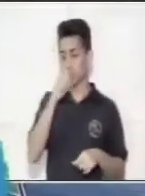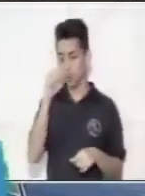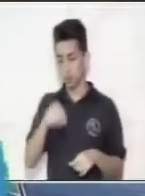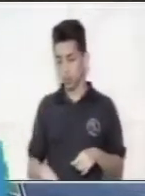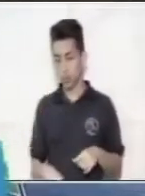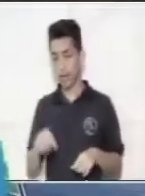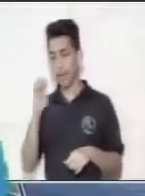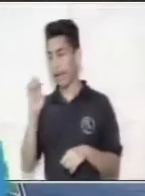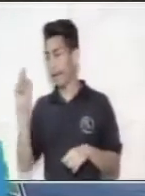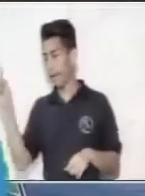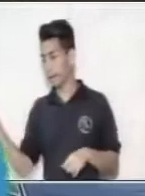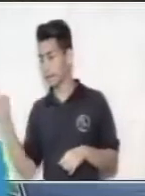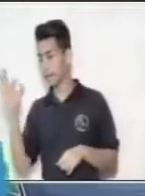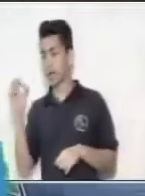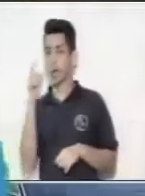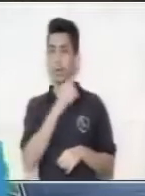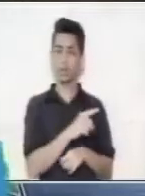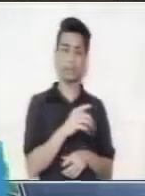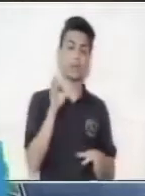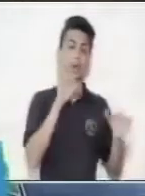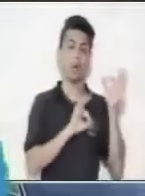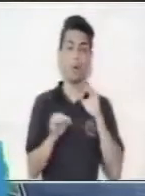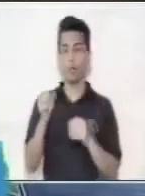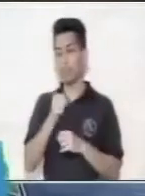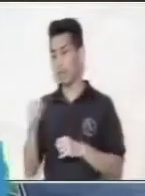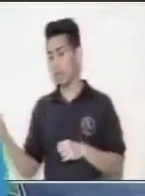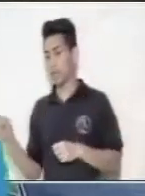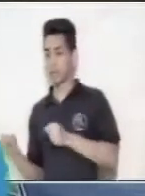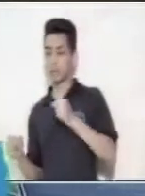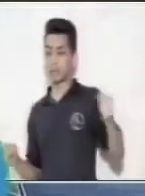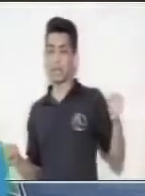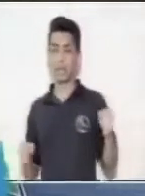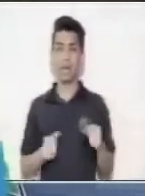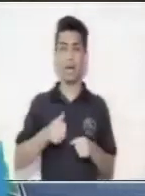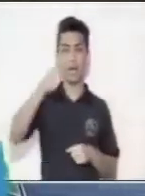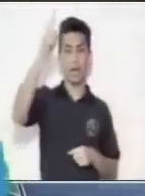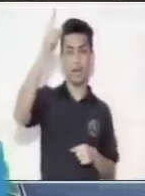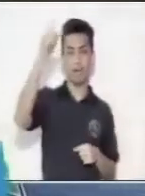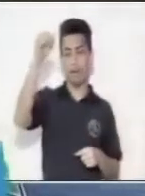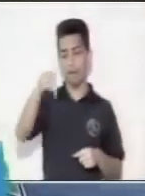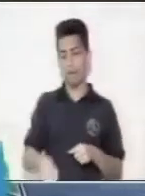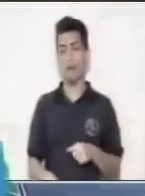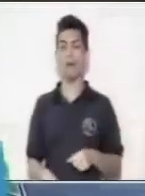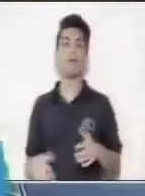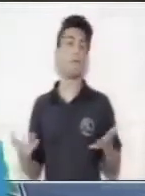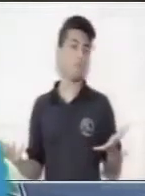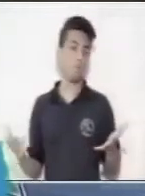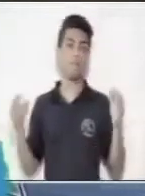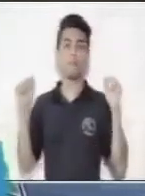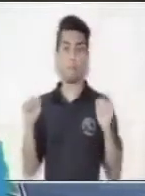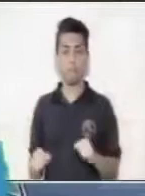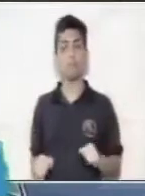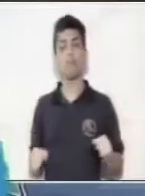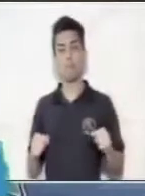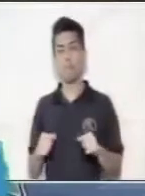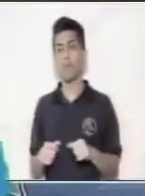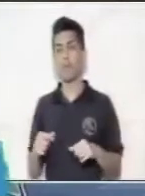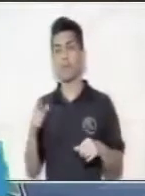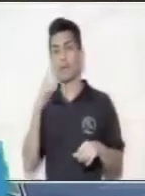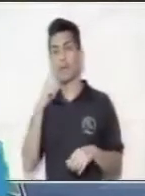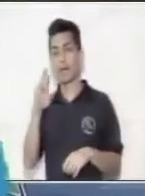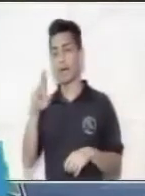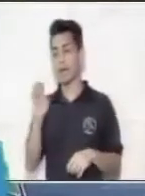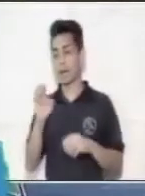oeste, o derecha, izquierda, arriba, abajo. Esas pueden ser nuestras referencias en dirección.